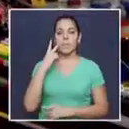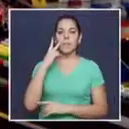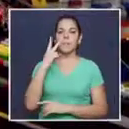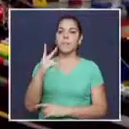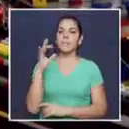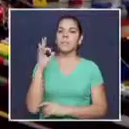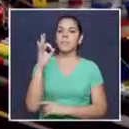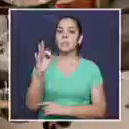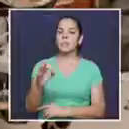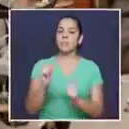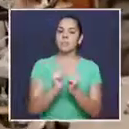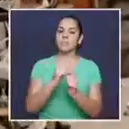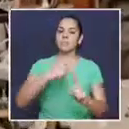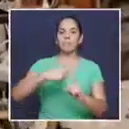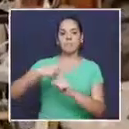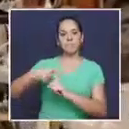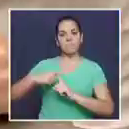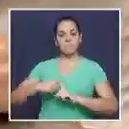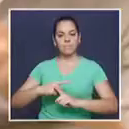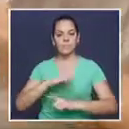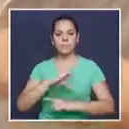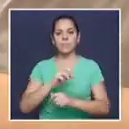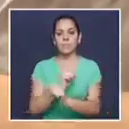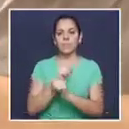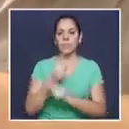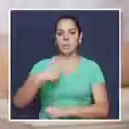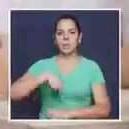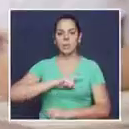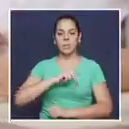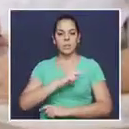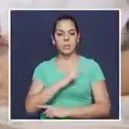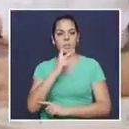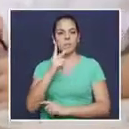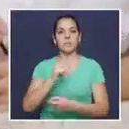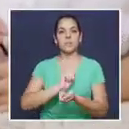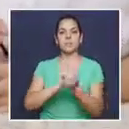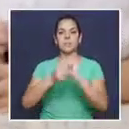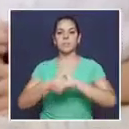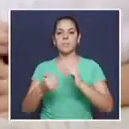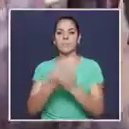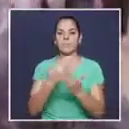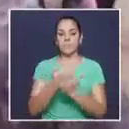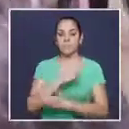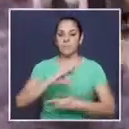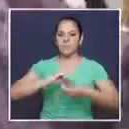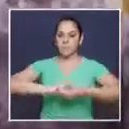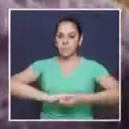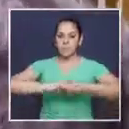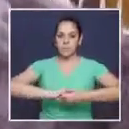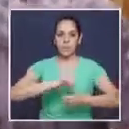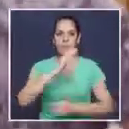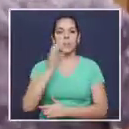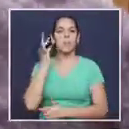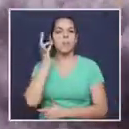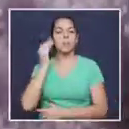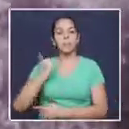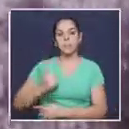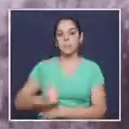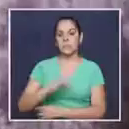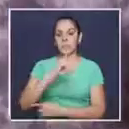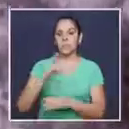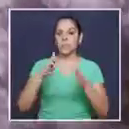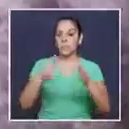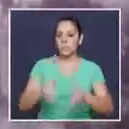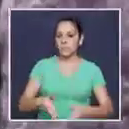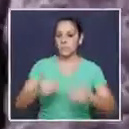Mirando al futuro con optimismo y seguros en nuestra vocación innovadora y solidaria, las y los costarricenses